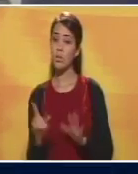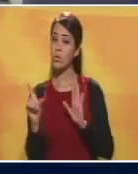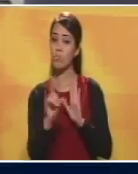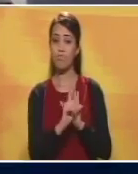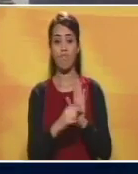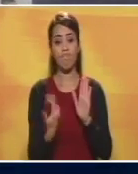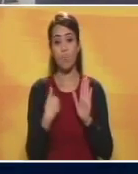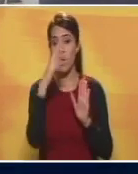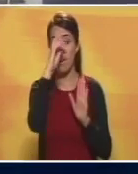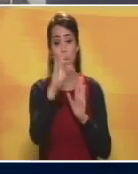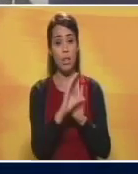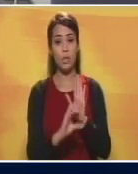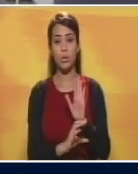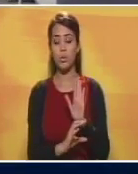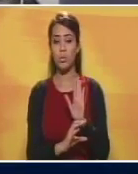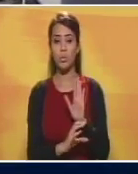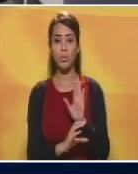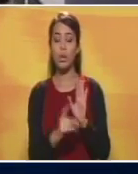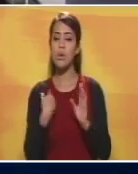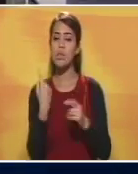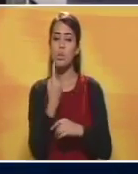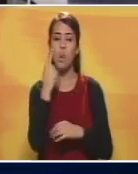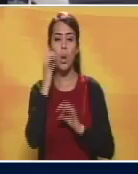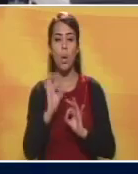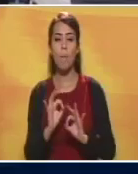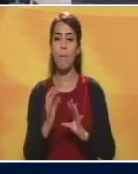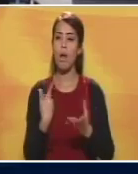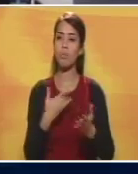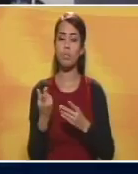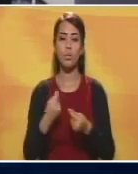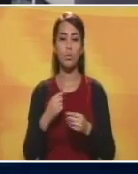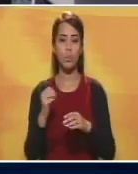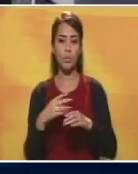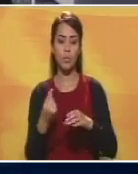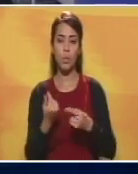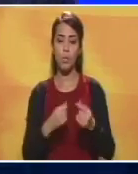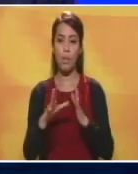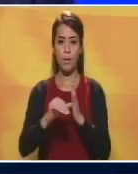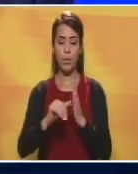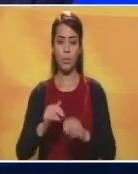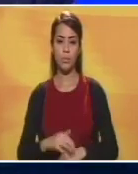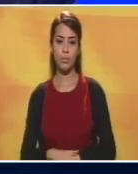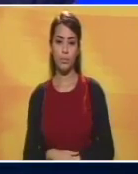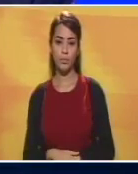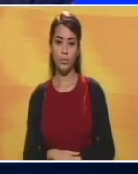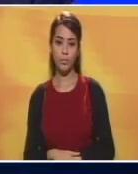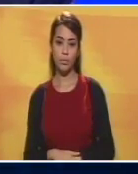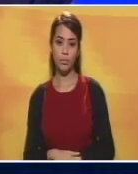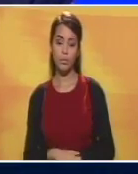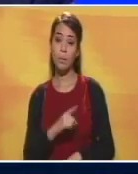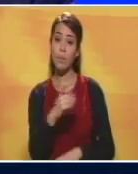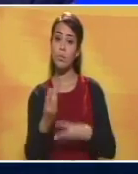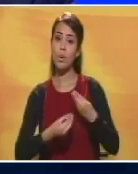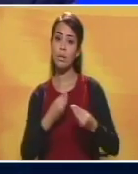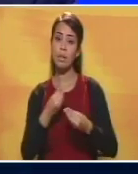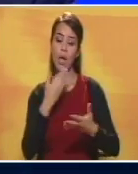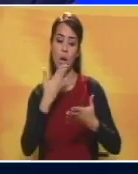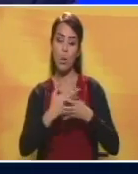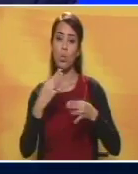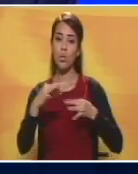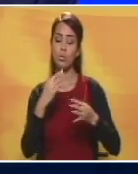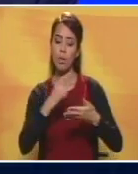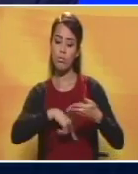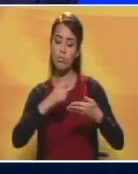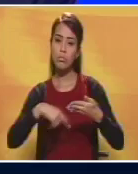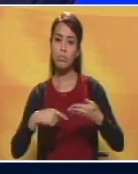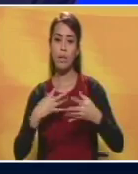la Constitución y servirá únicamente para continuar desviando fondos para la corrupción. Para tú hacer un contrato de interés público,